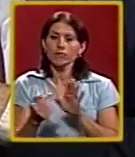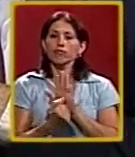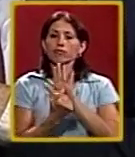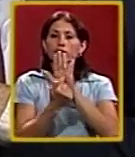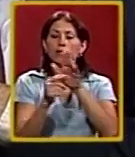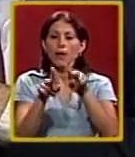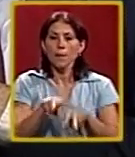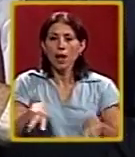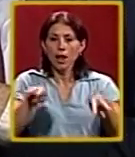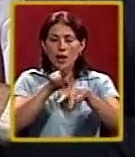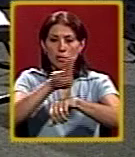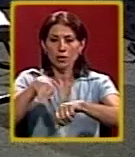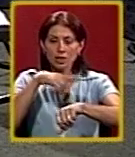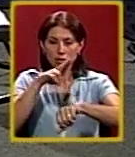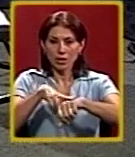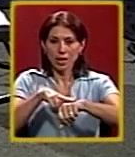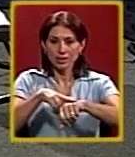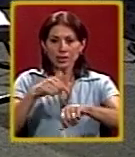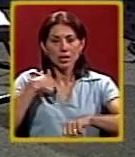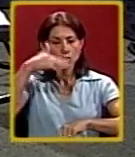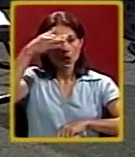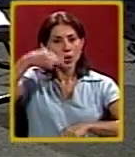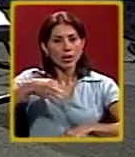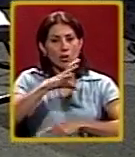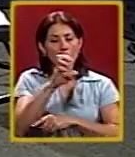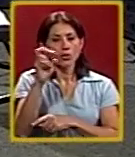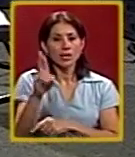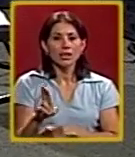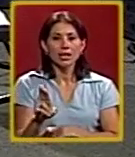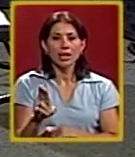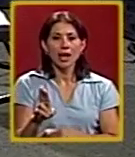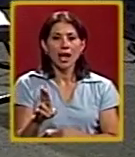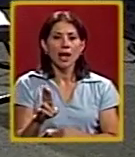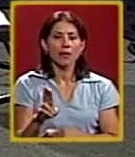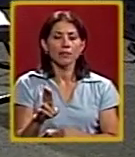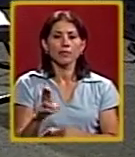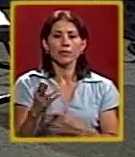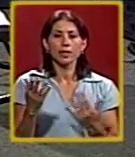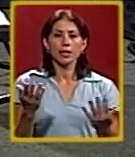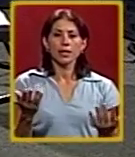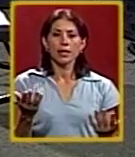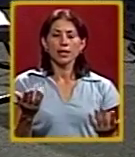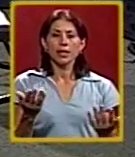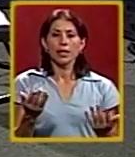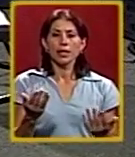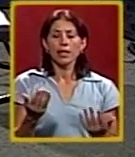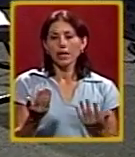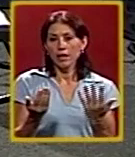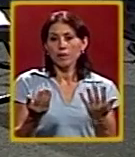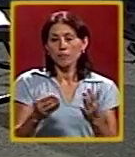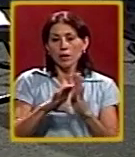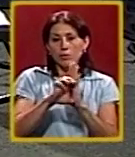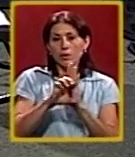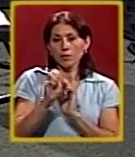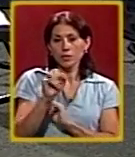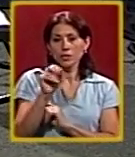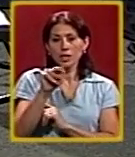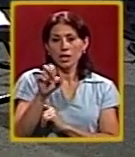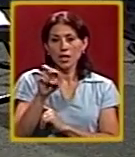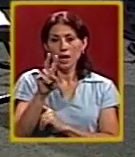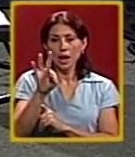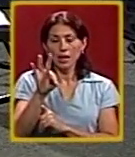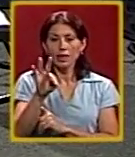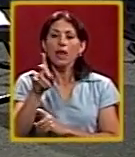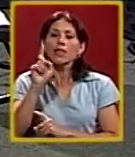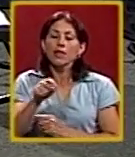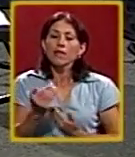valores nacionales. Yo creo que Costa Rica debemos, el CINART debe darle al país, a Costa Rica, eso,